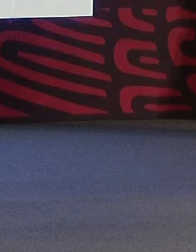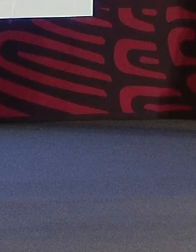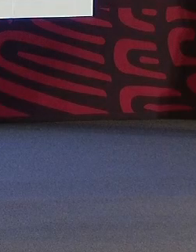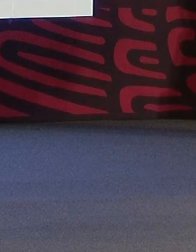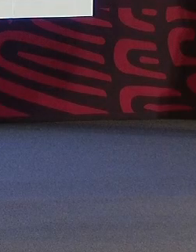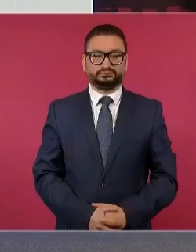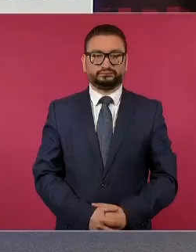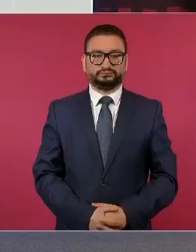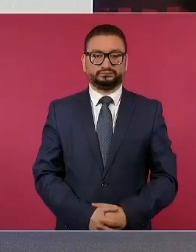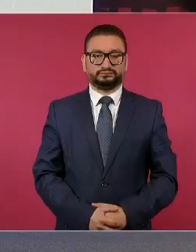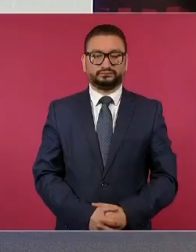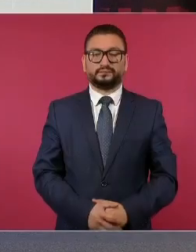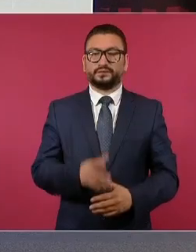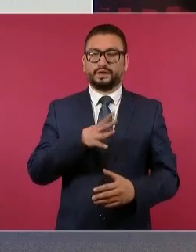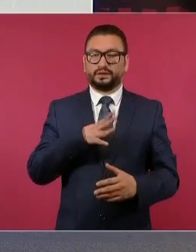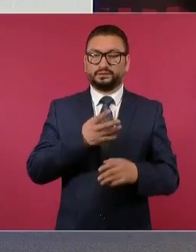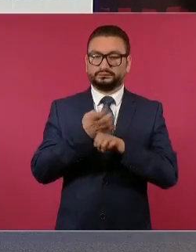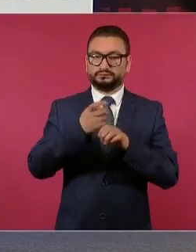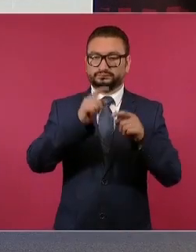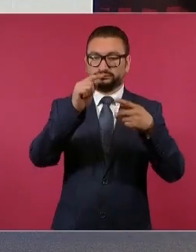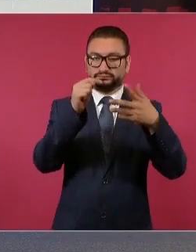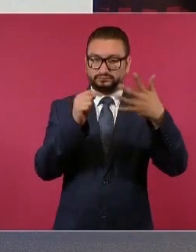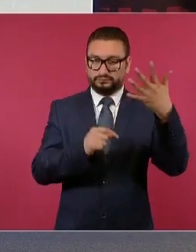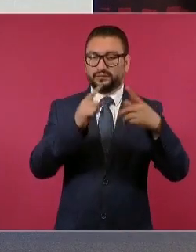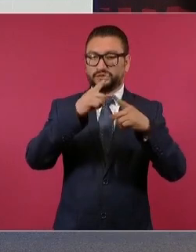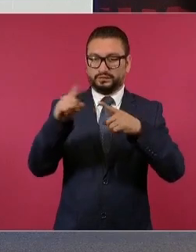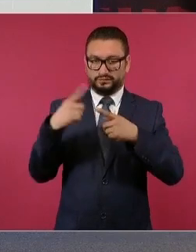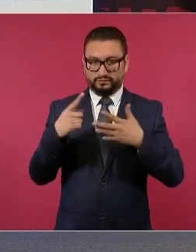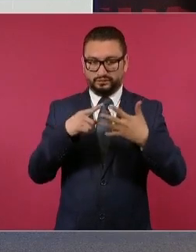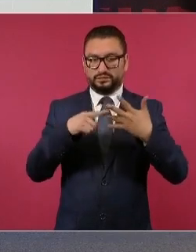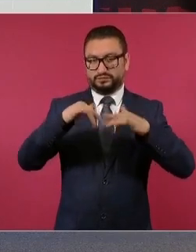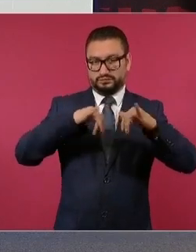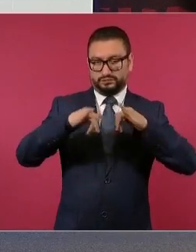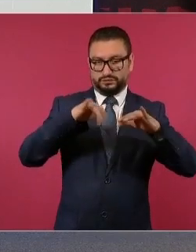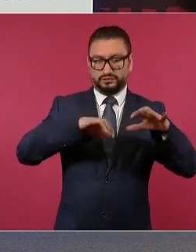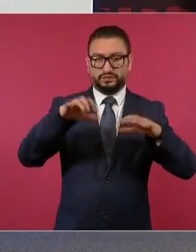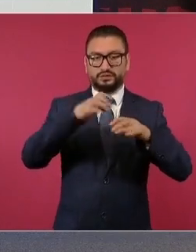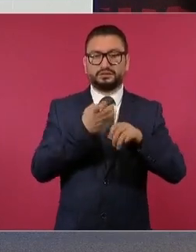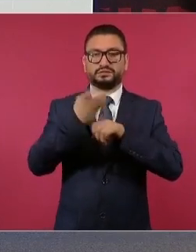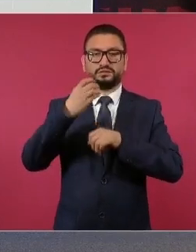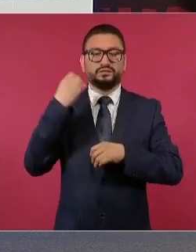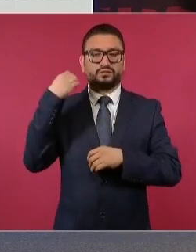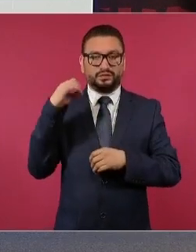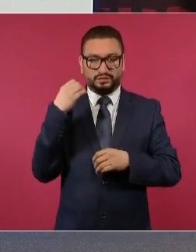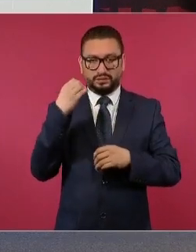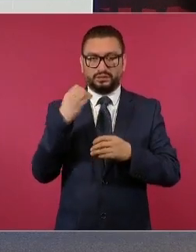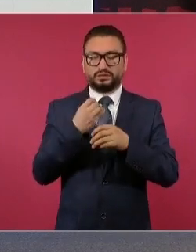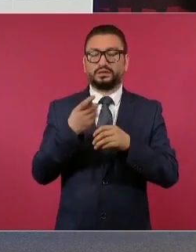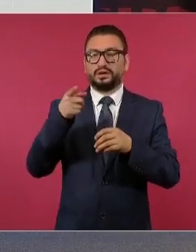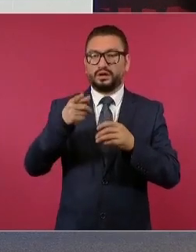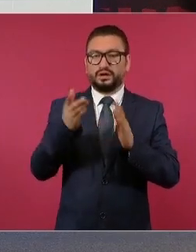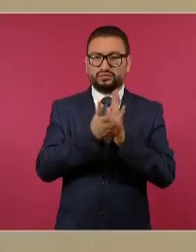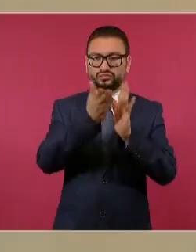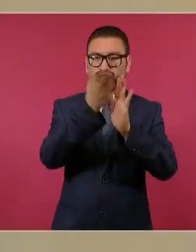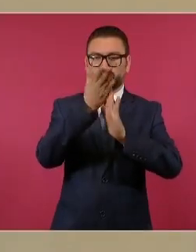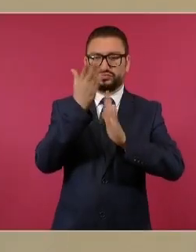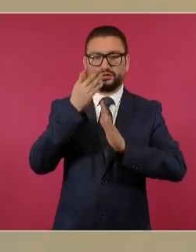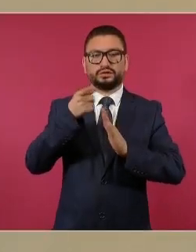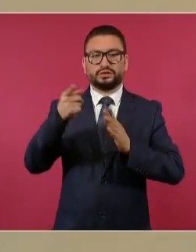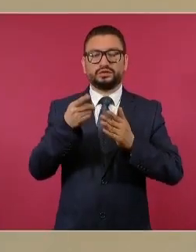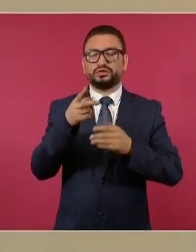sucursales construidas y puestas en operación en su territorio, el estado de Oaxaca, donde construimos y pusimos en